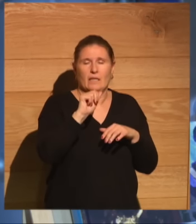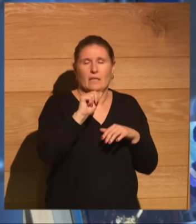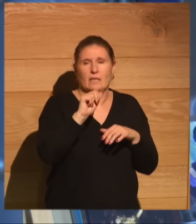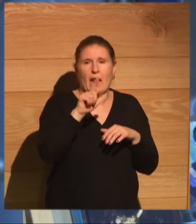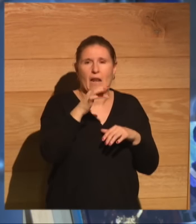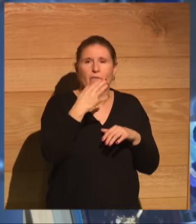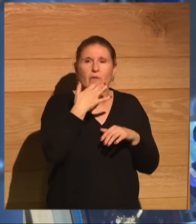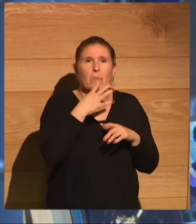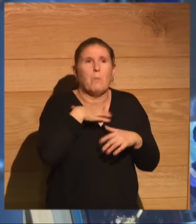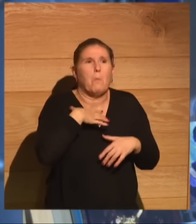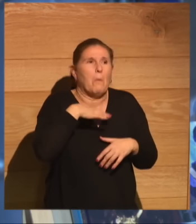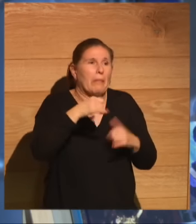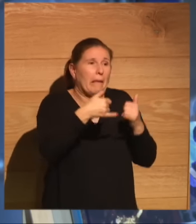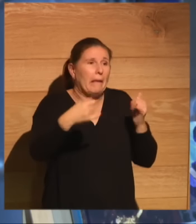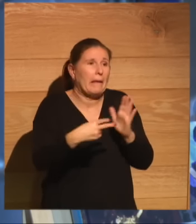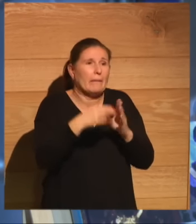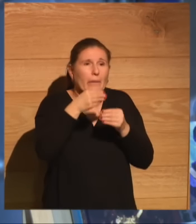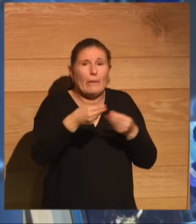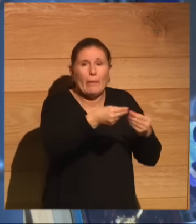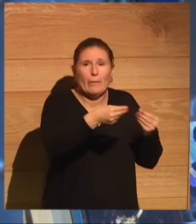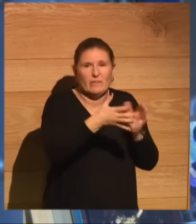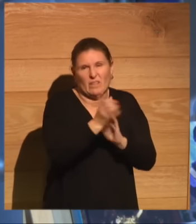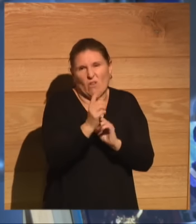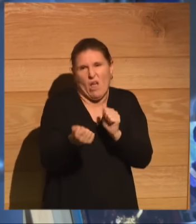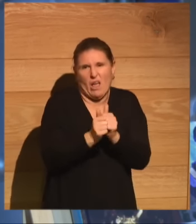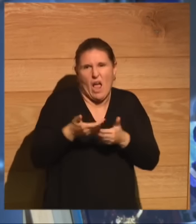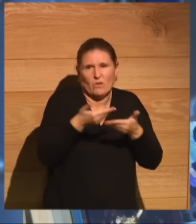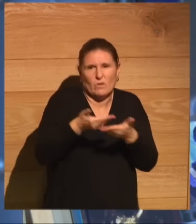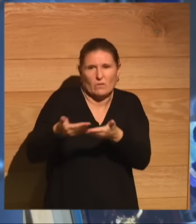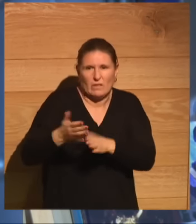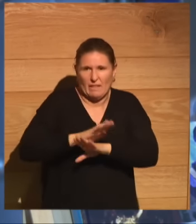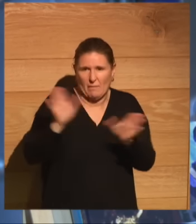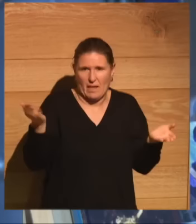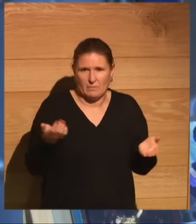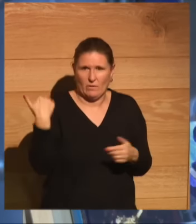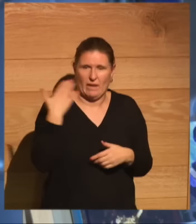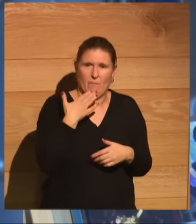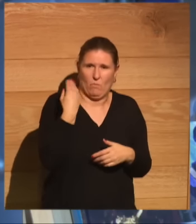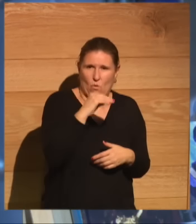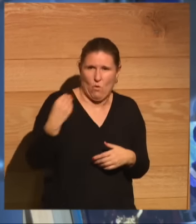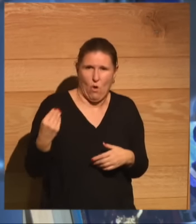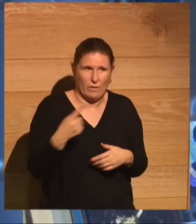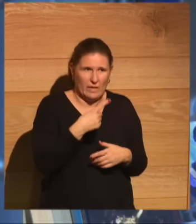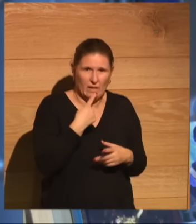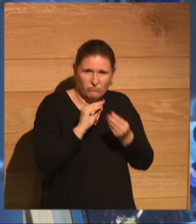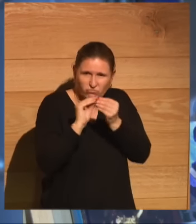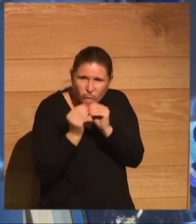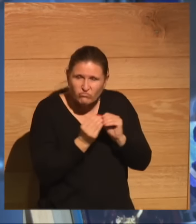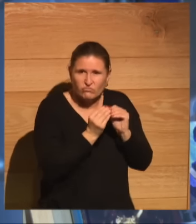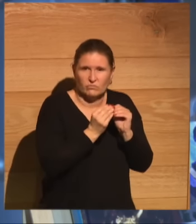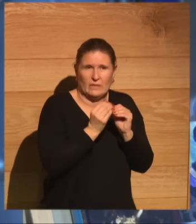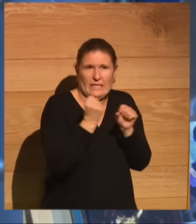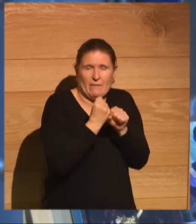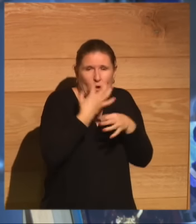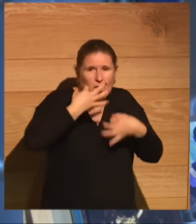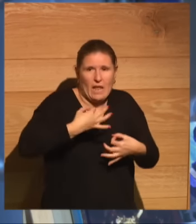cable o algún bocadillo, pero claro, no solo no está acreditado, sino que era realmente muy, muy jovencito, absolutamente improbable que hiciera nada que acabara